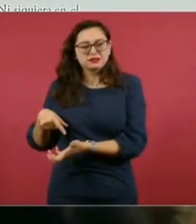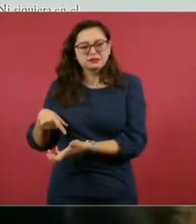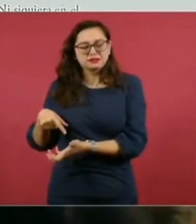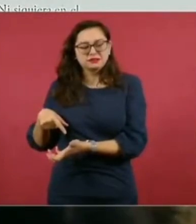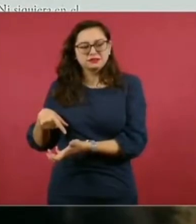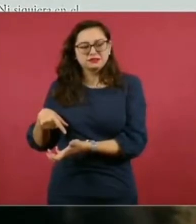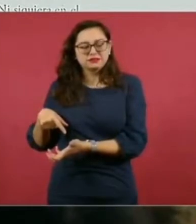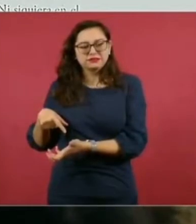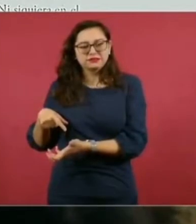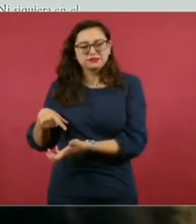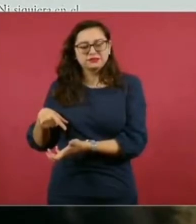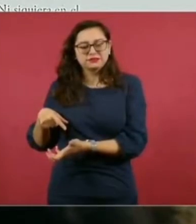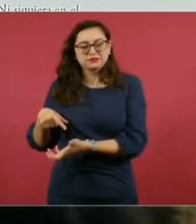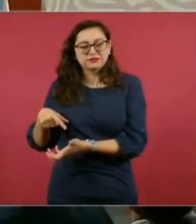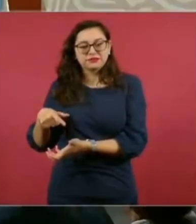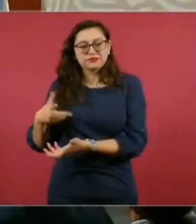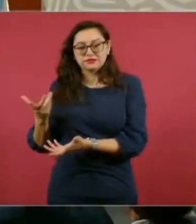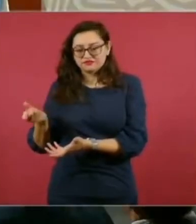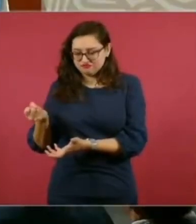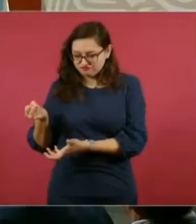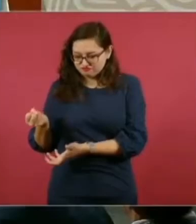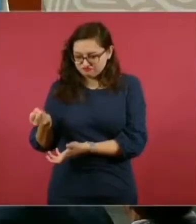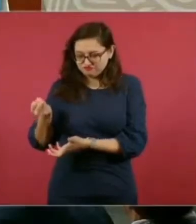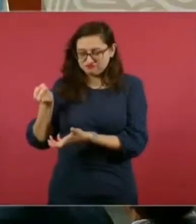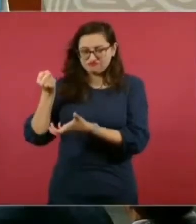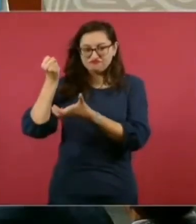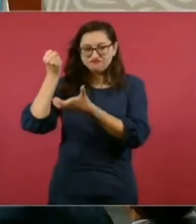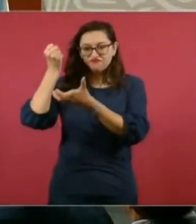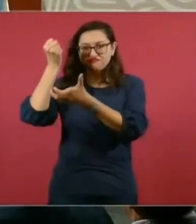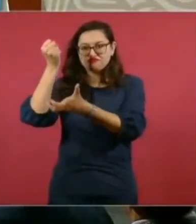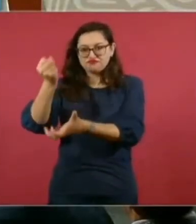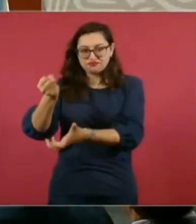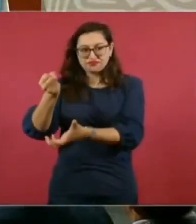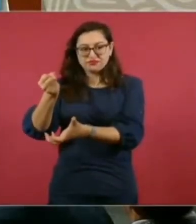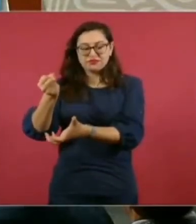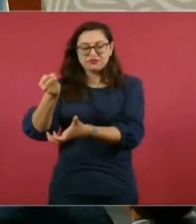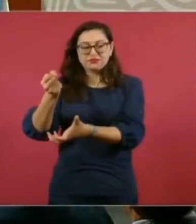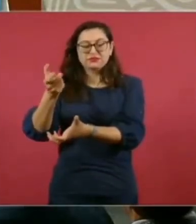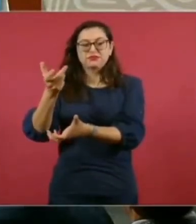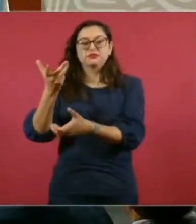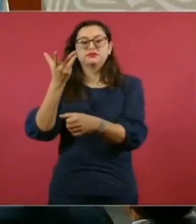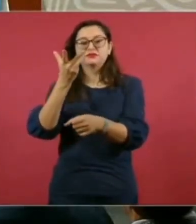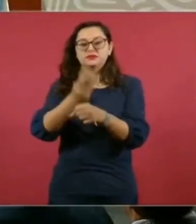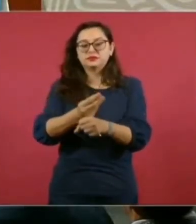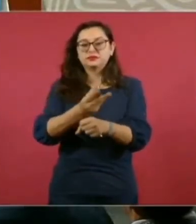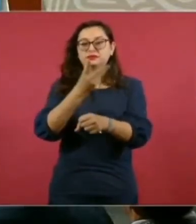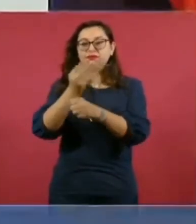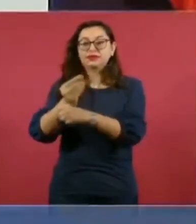esos 40,000 millones, los dedicamos a darle mantenimiento a